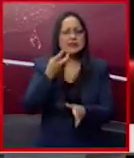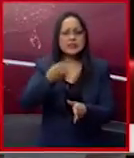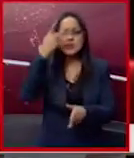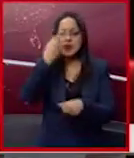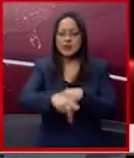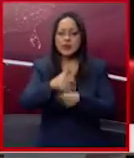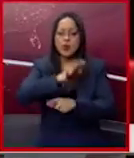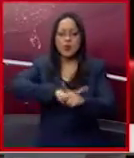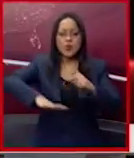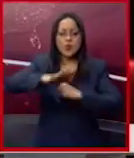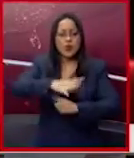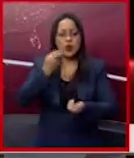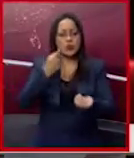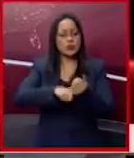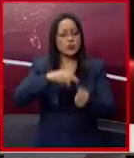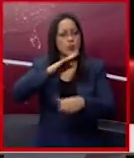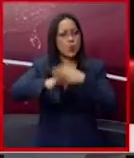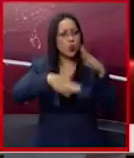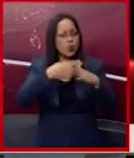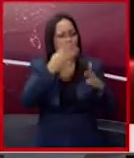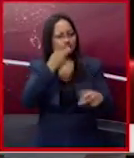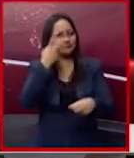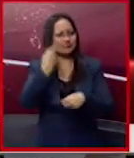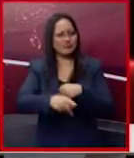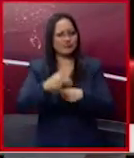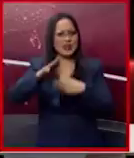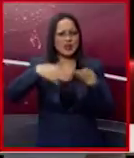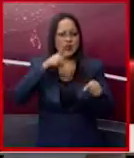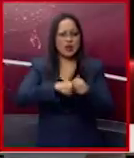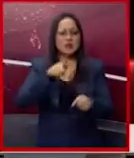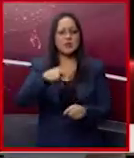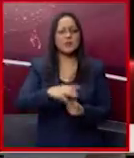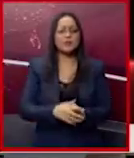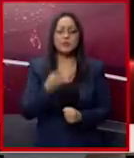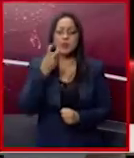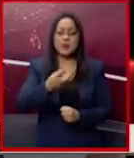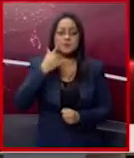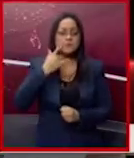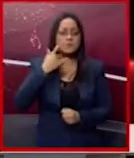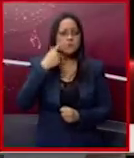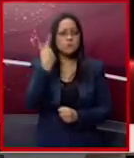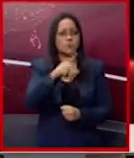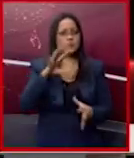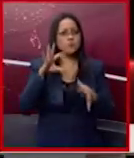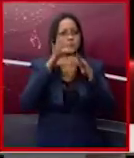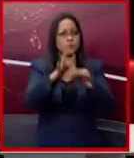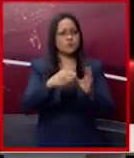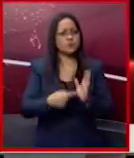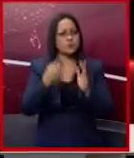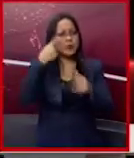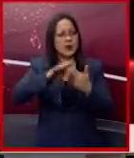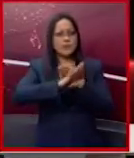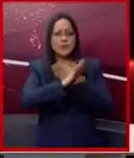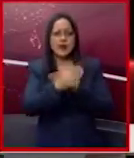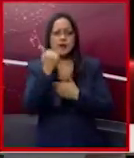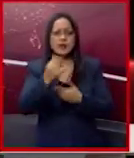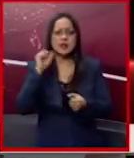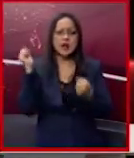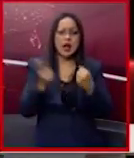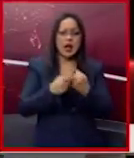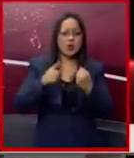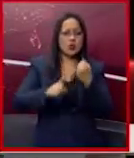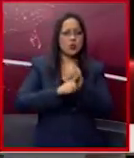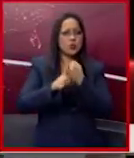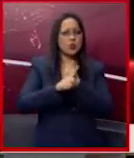equilibrio ecológico del planeta, y esto ha redundado en esfuerzos normativos globales que buscan prevenir consecuencias